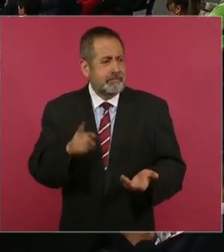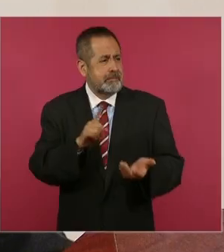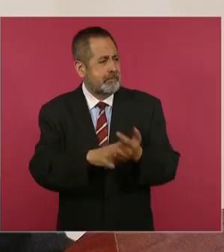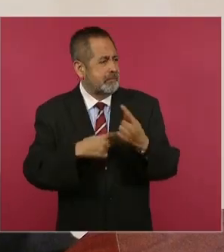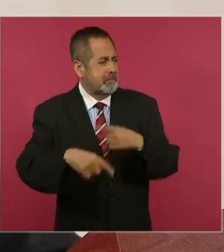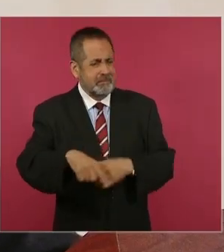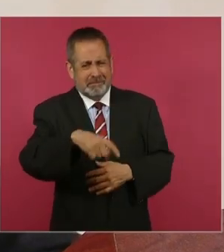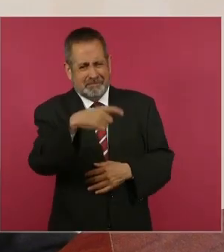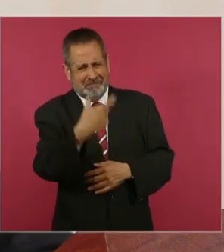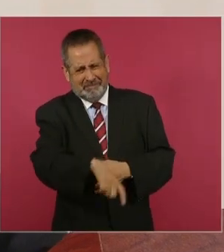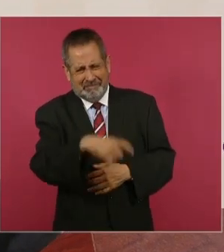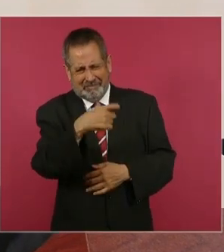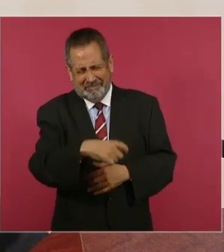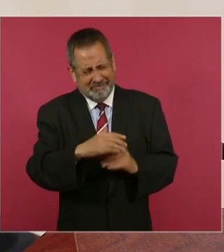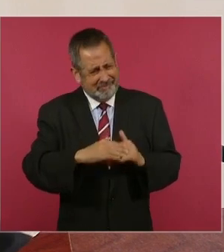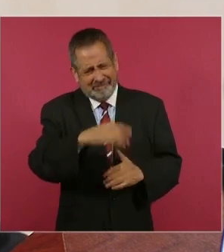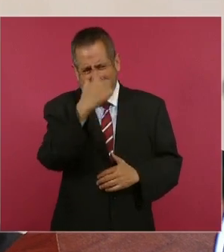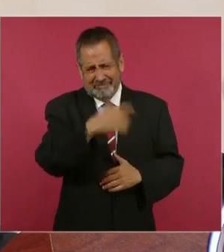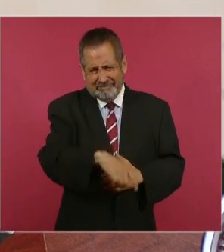de